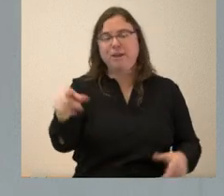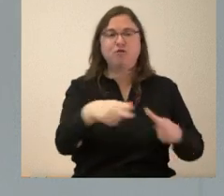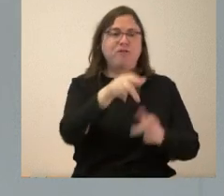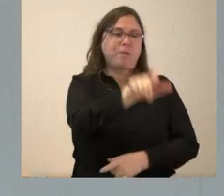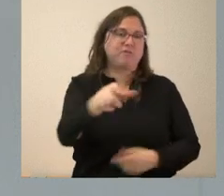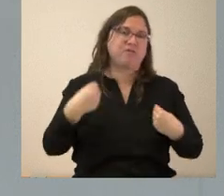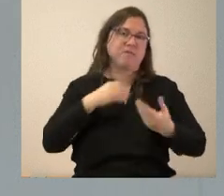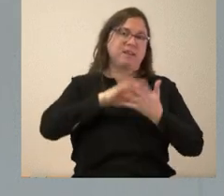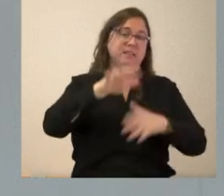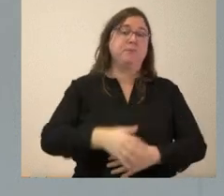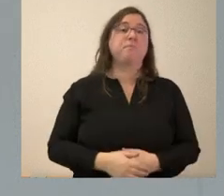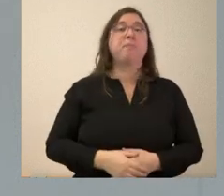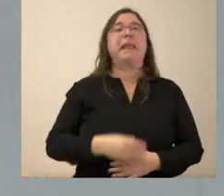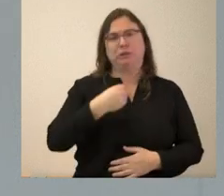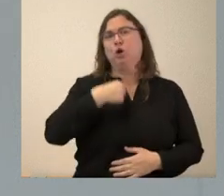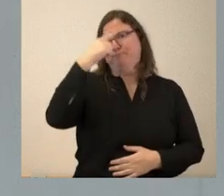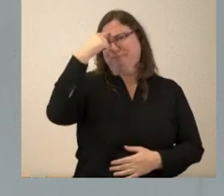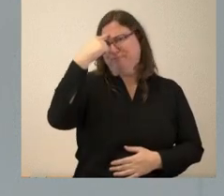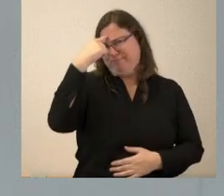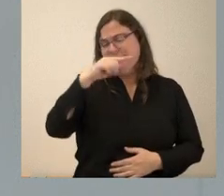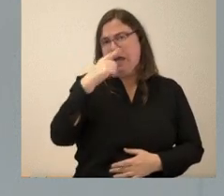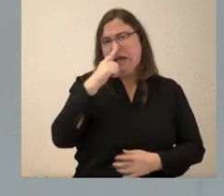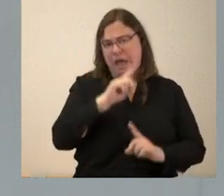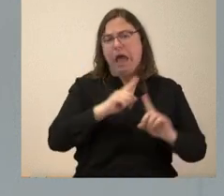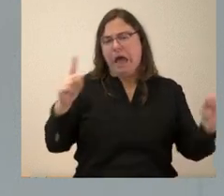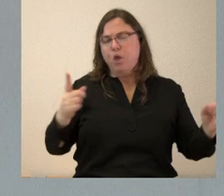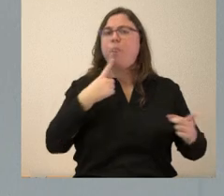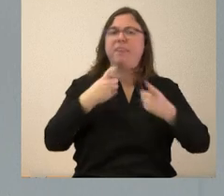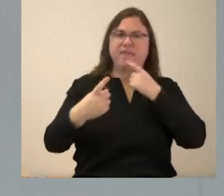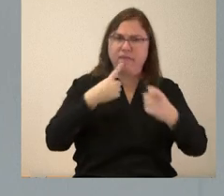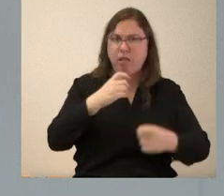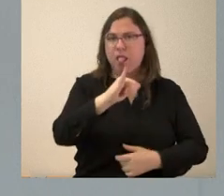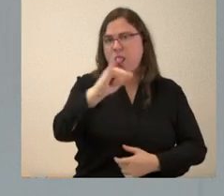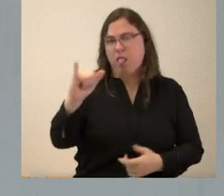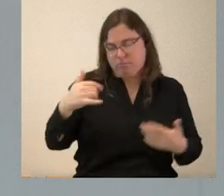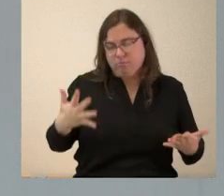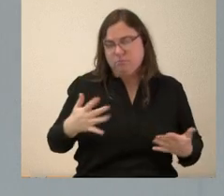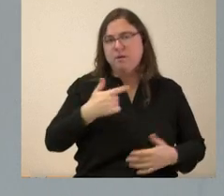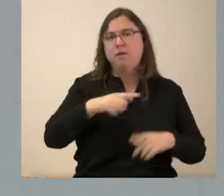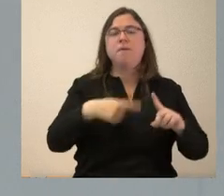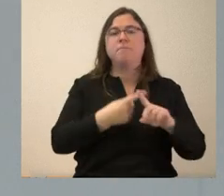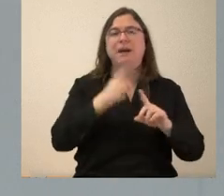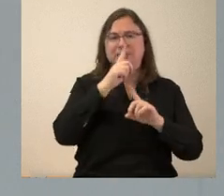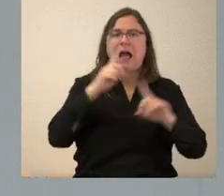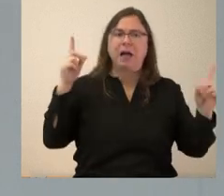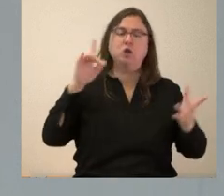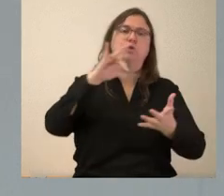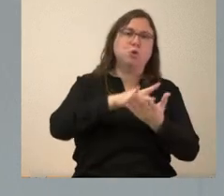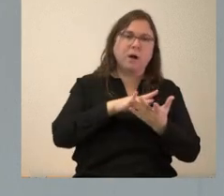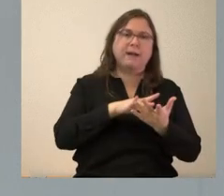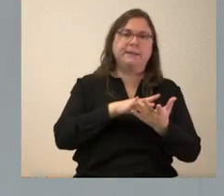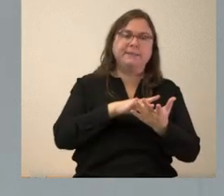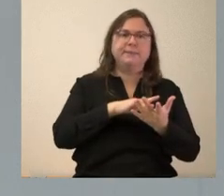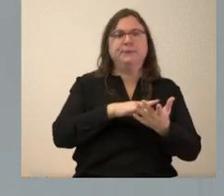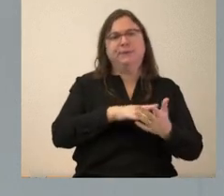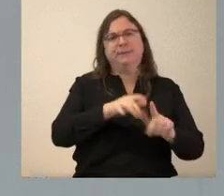evidentemente no ha sido un año exento de dificultades como usted plantea y ha sido un año donde se han Unido algunos elementos que